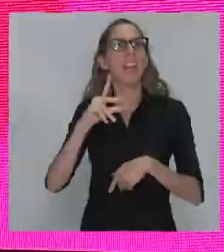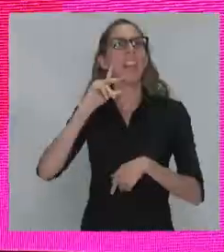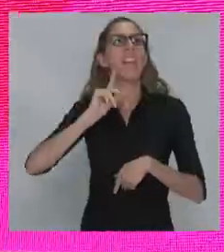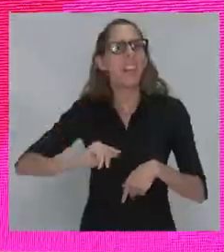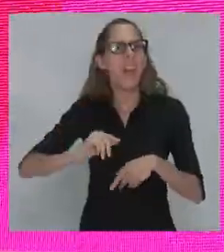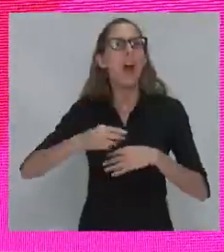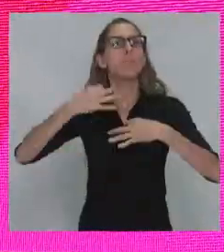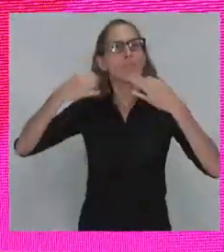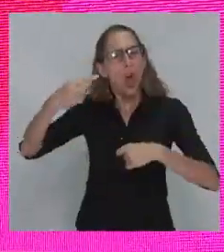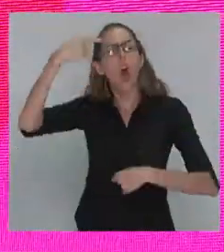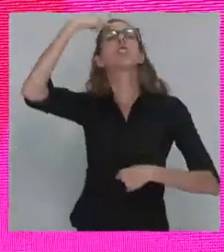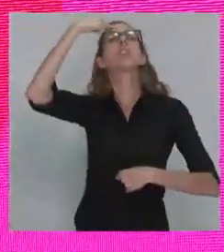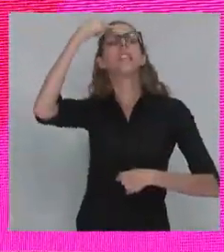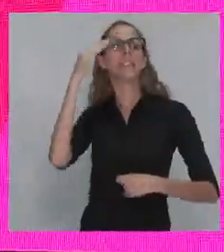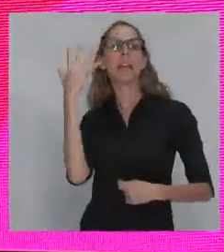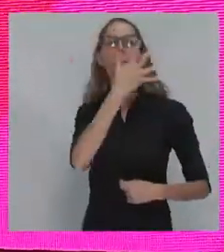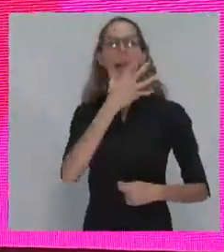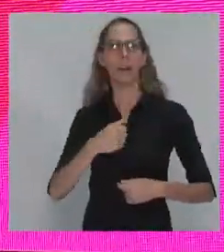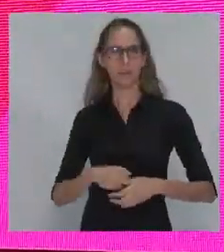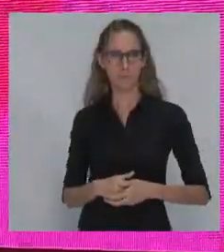Conciencia Negra.